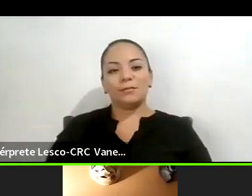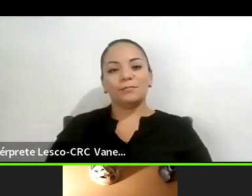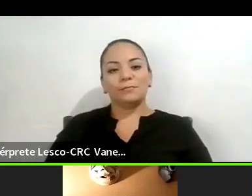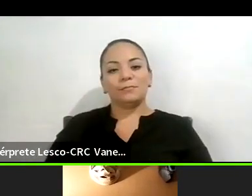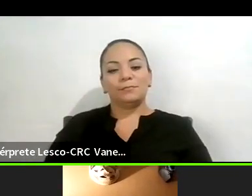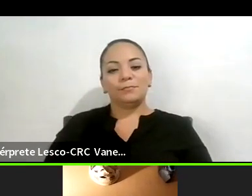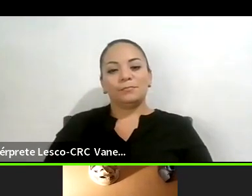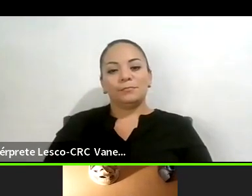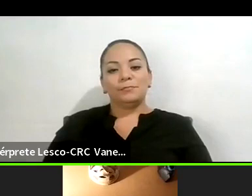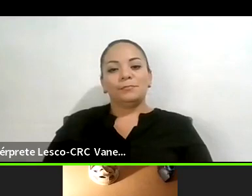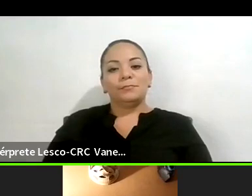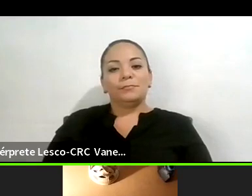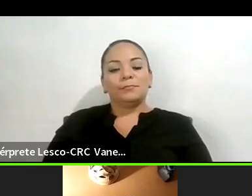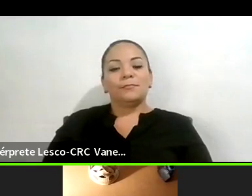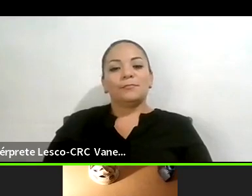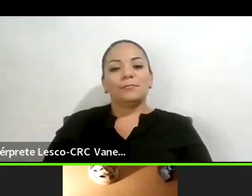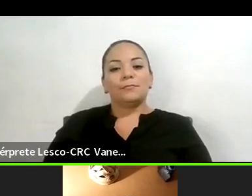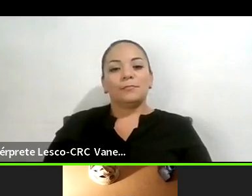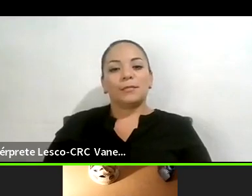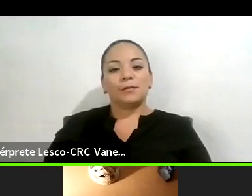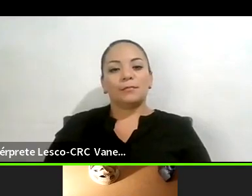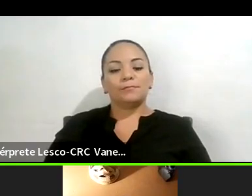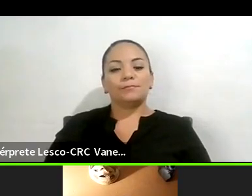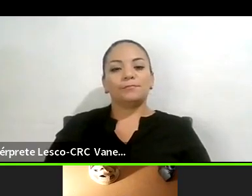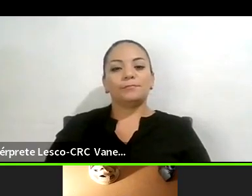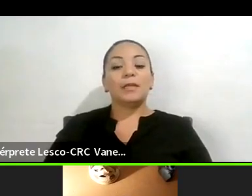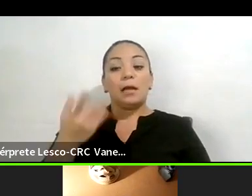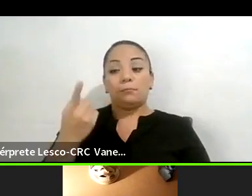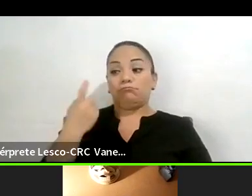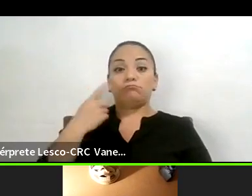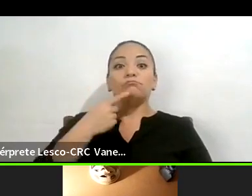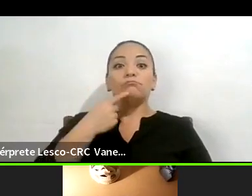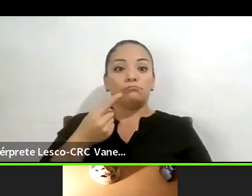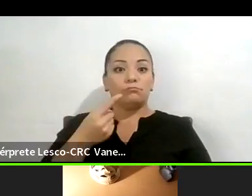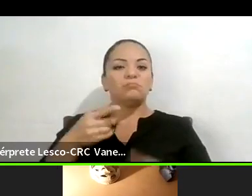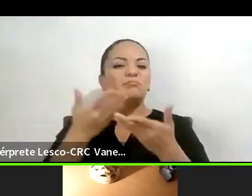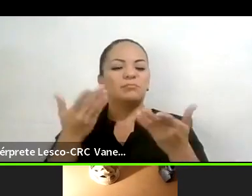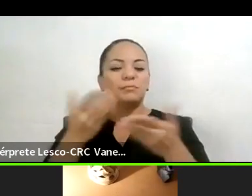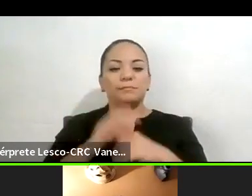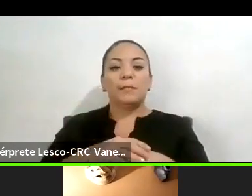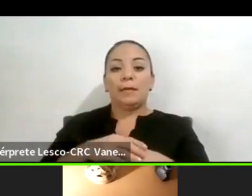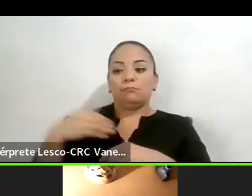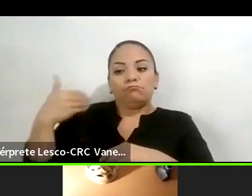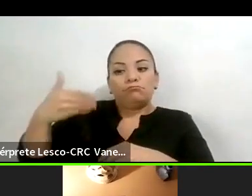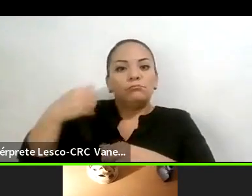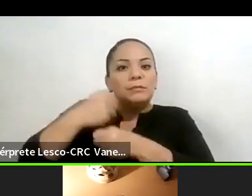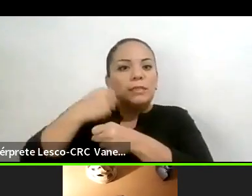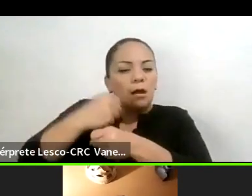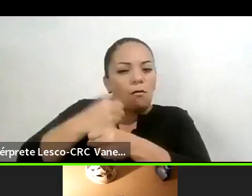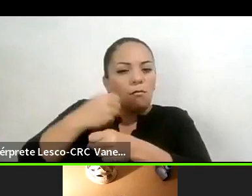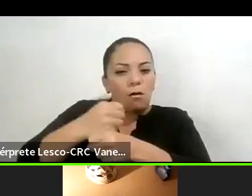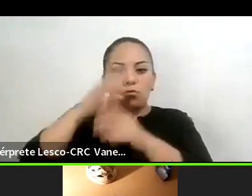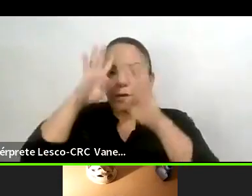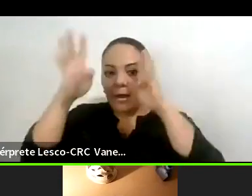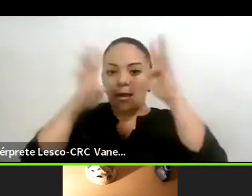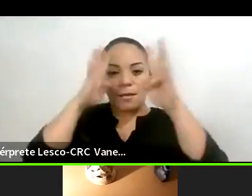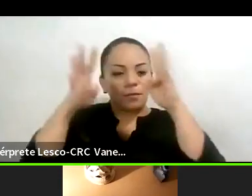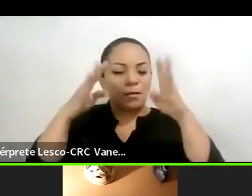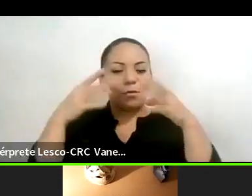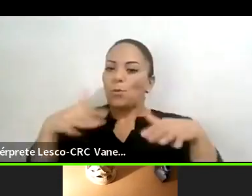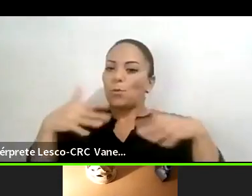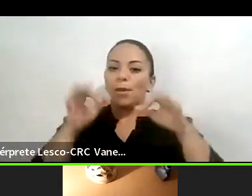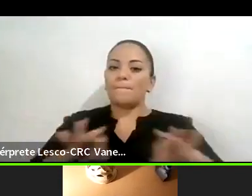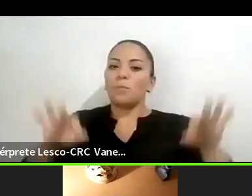Sí, se mencionaba antes también todo el trabajo sobre el proceso creativo, que también me parece